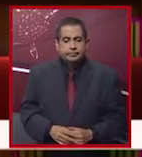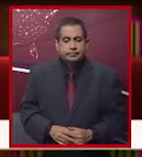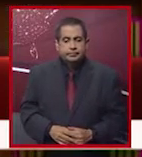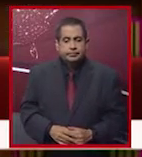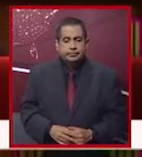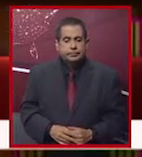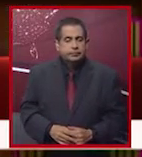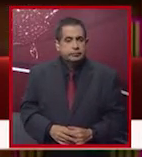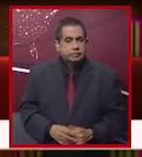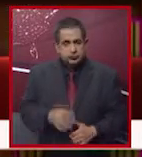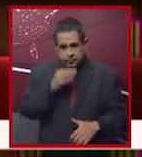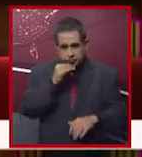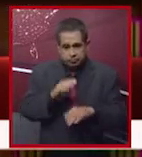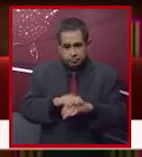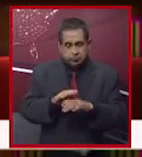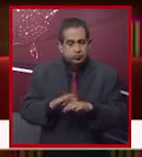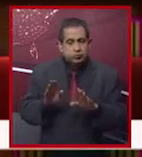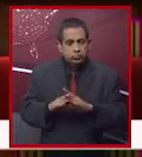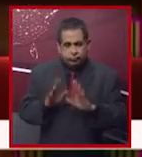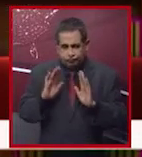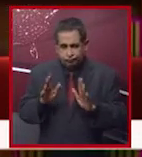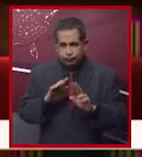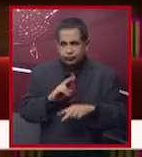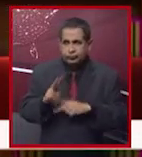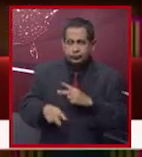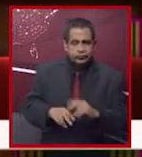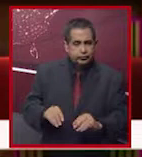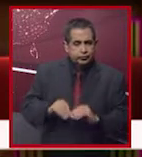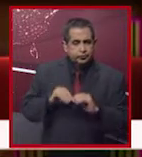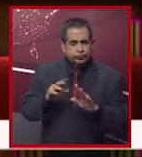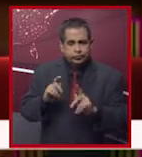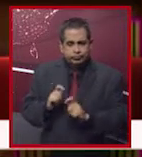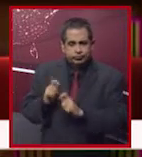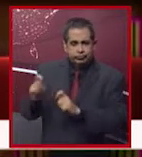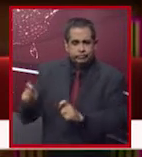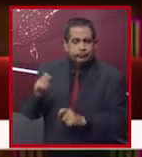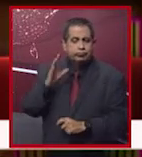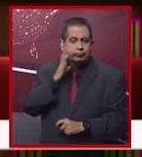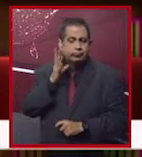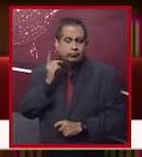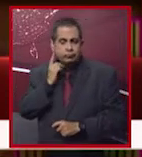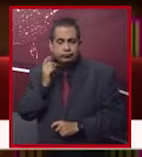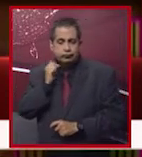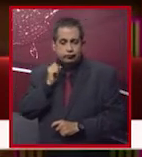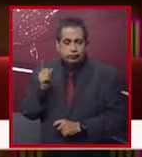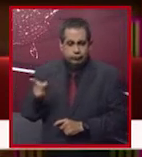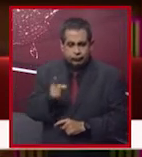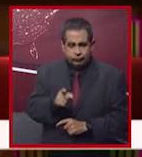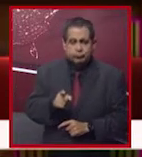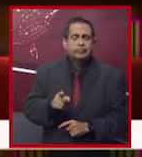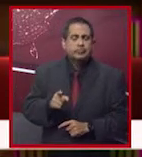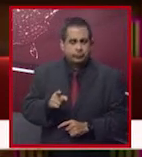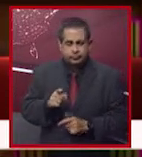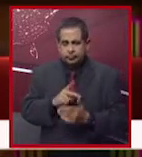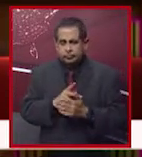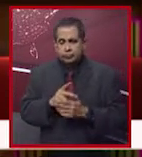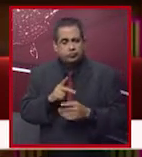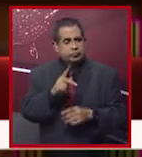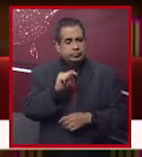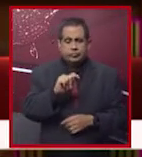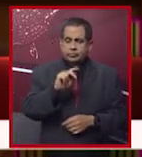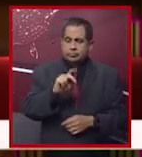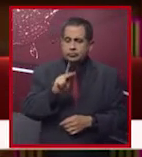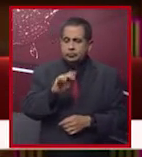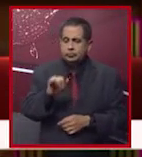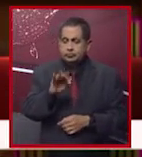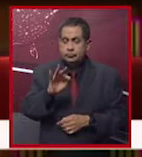Concluyo informando que estamos en condiciones de enviar a las cámaras del Congreso de la Unión y al Tribunal Electoral del Poder Judicial de la